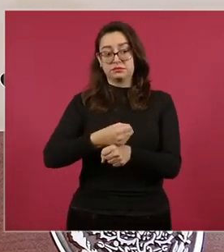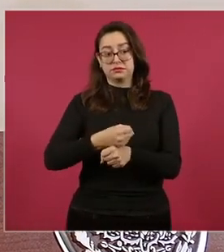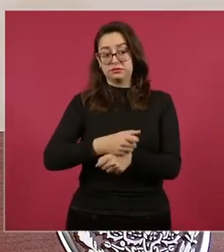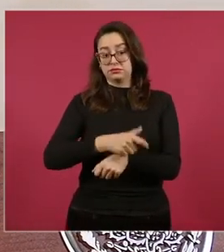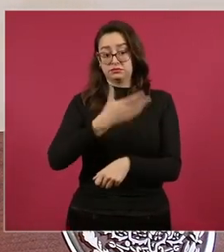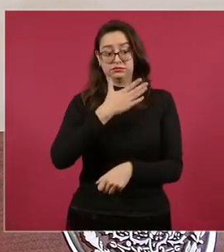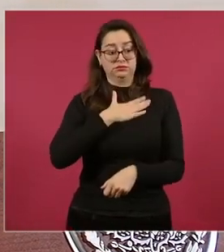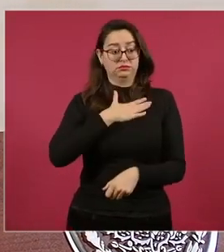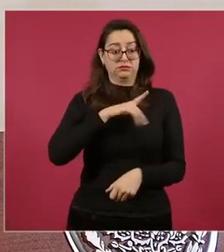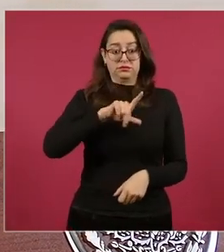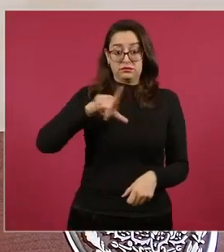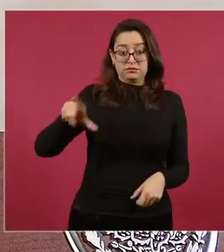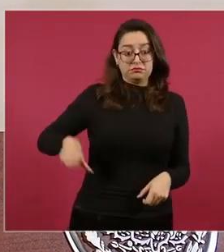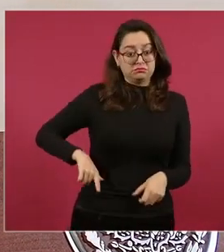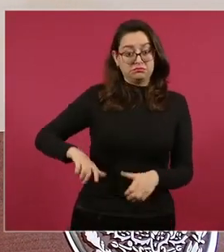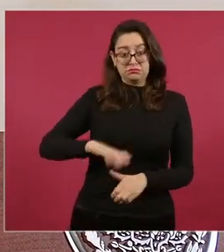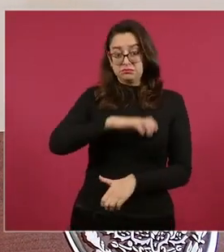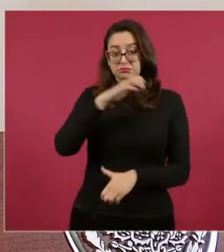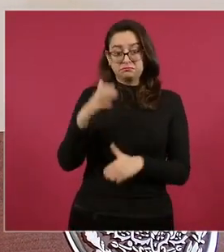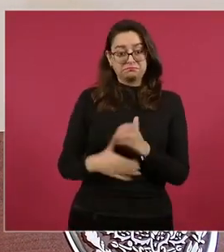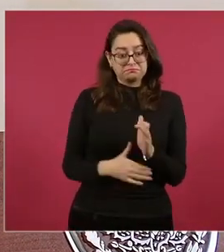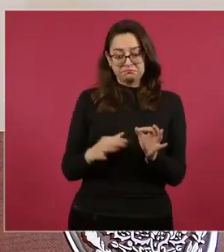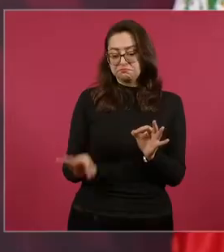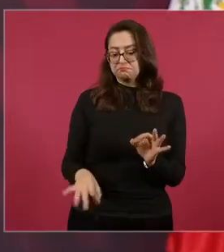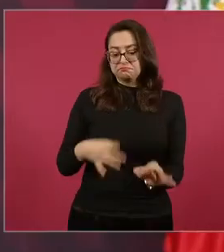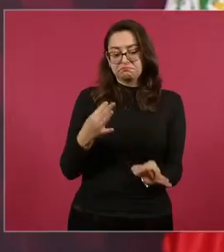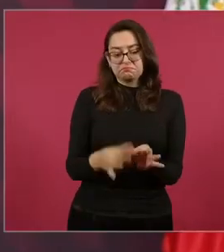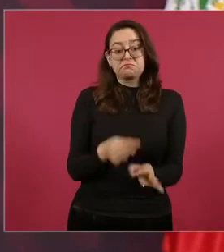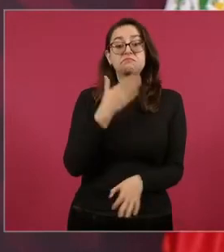bien. La parte social, pues